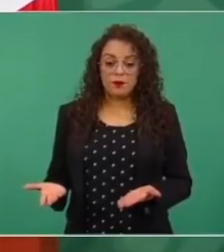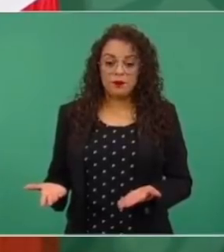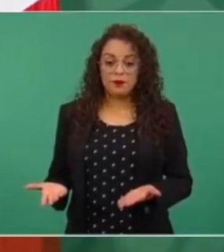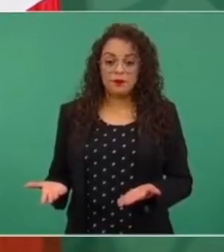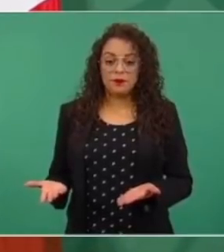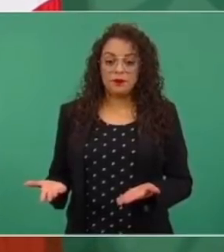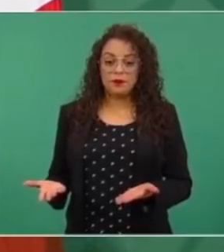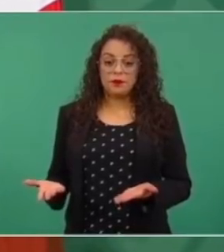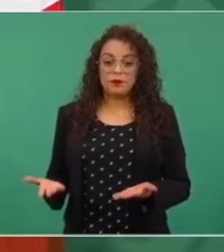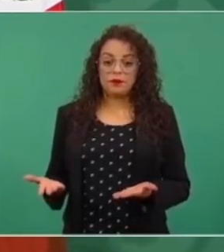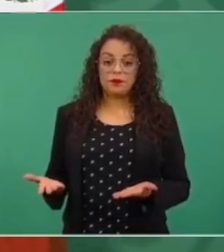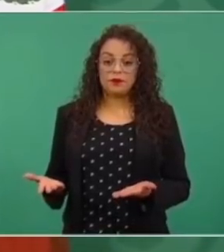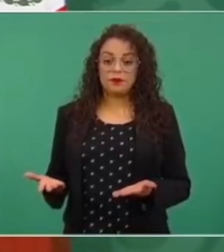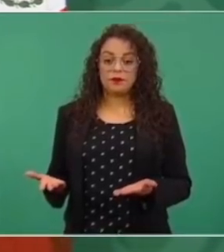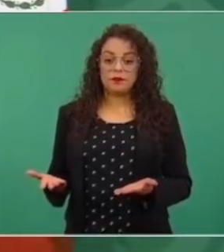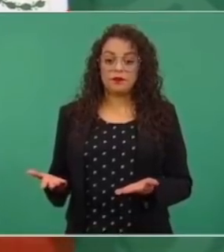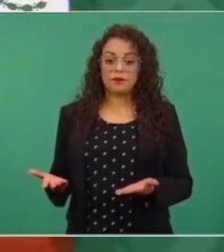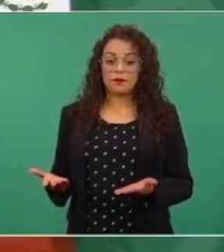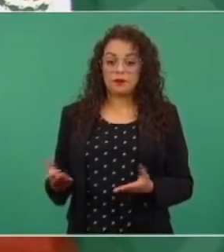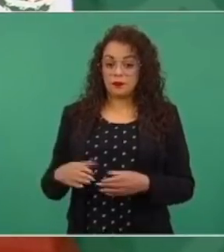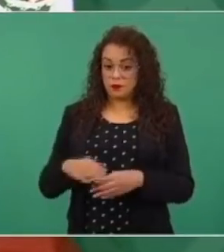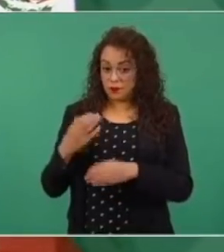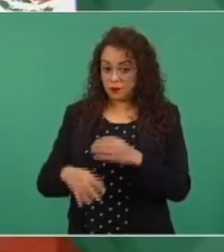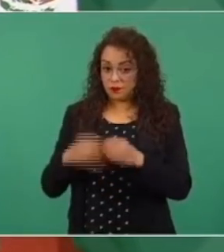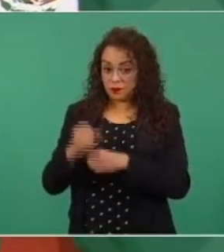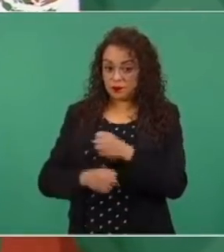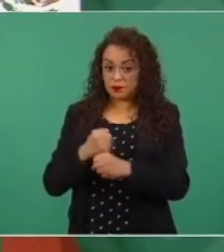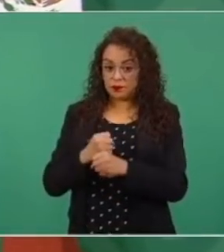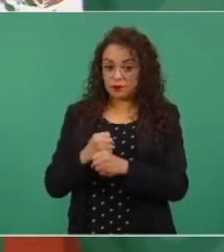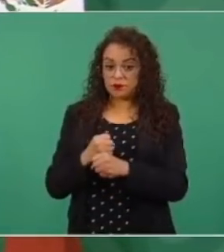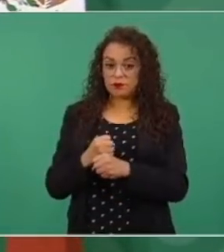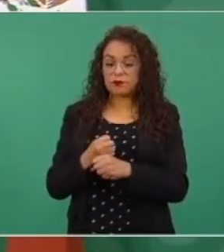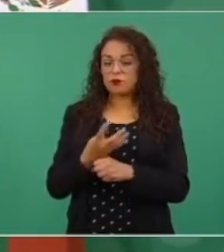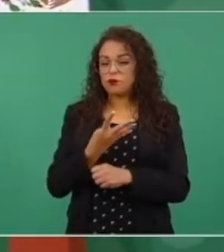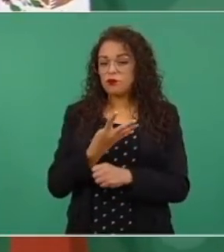llevamos ejercidos, y ya va a terminar el año, 400 millones.